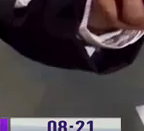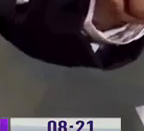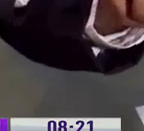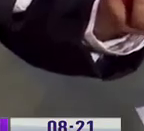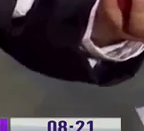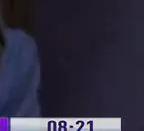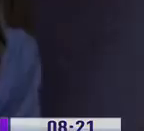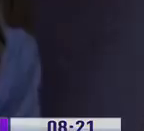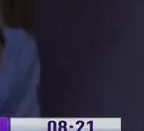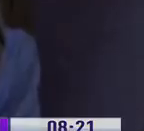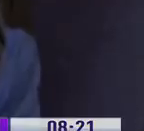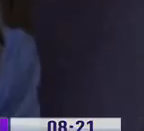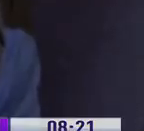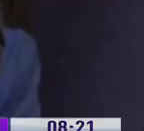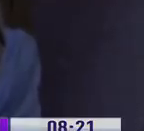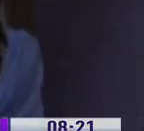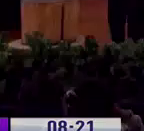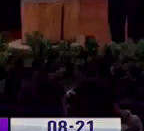¡No!